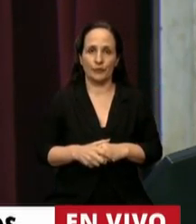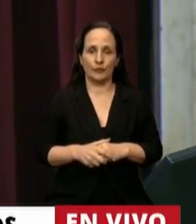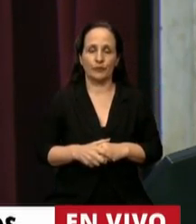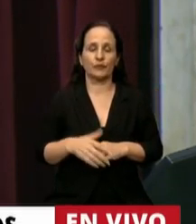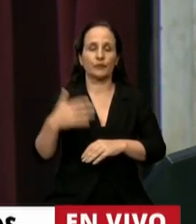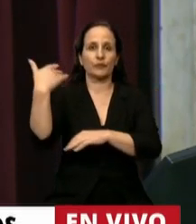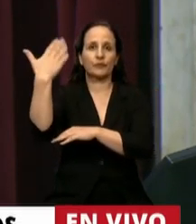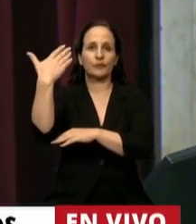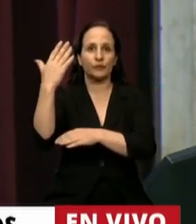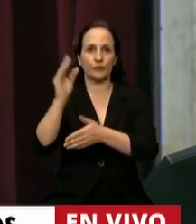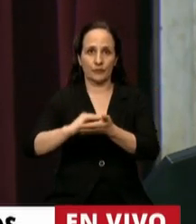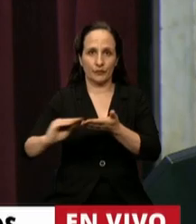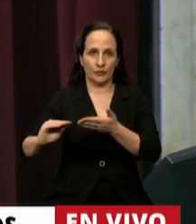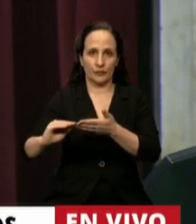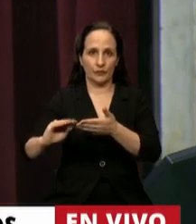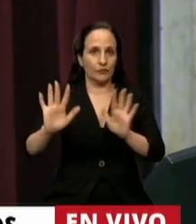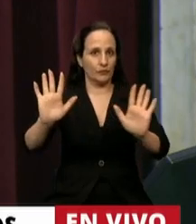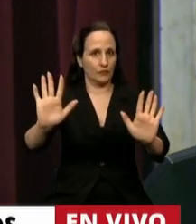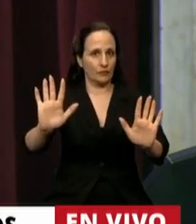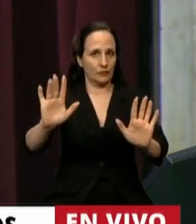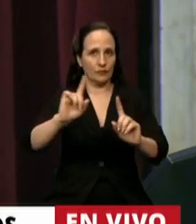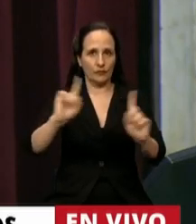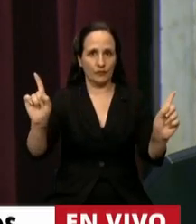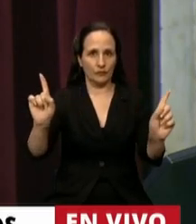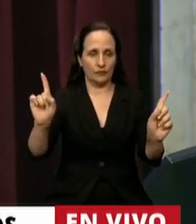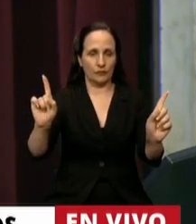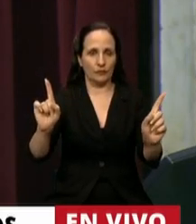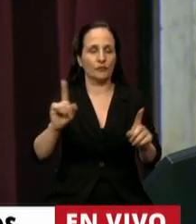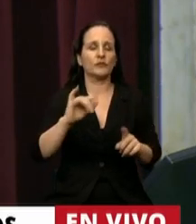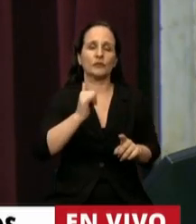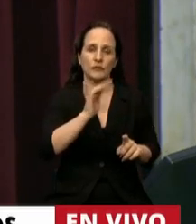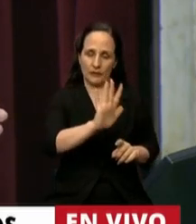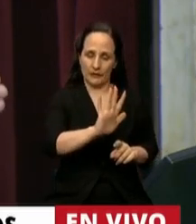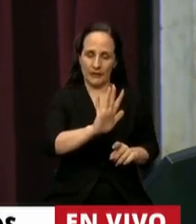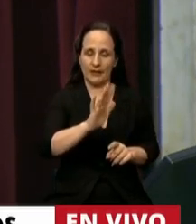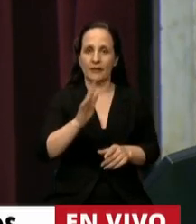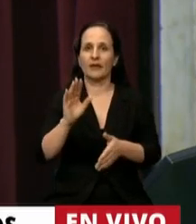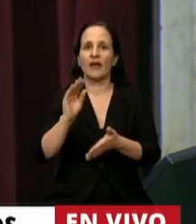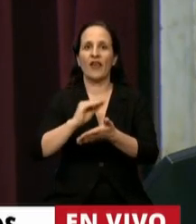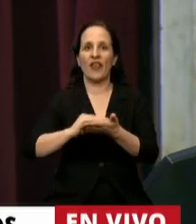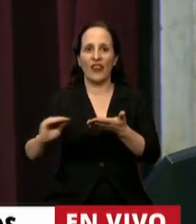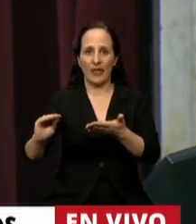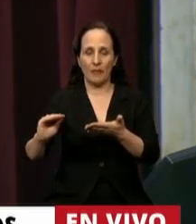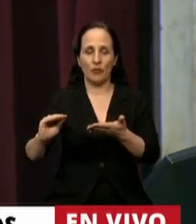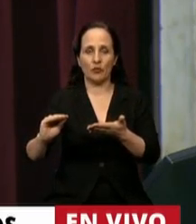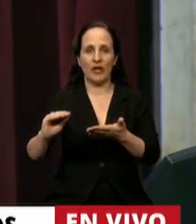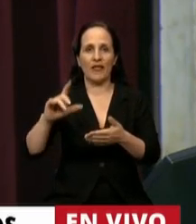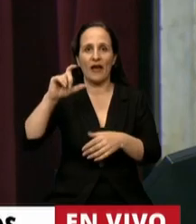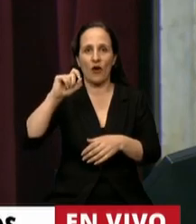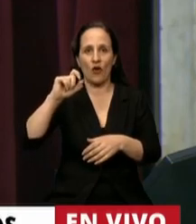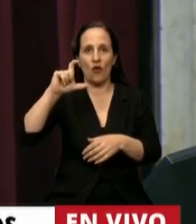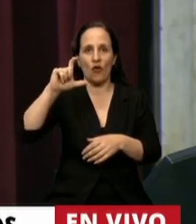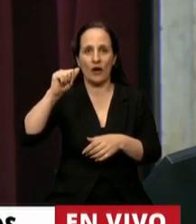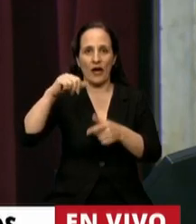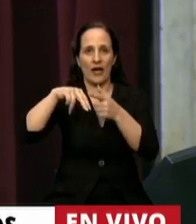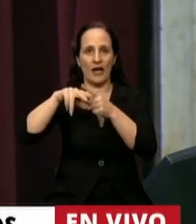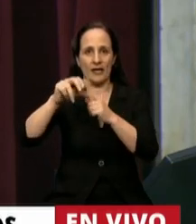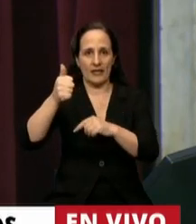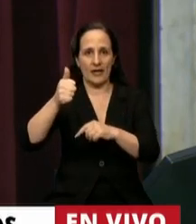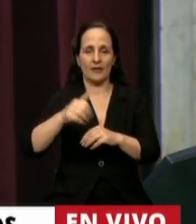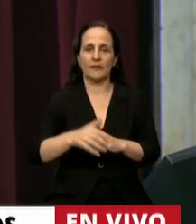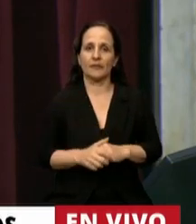Tiene la palabra... No. Presidente. Sí, tiene la palabra la diputada Graciela Ocaña.